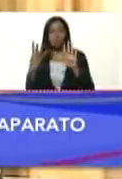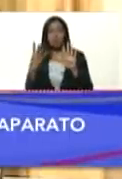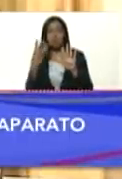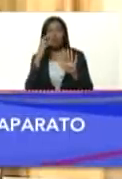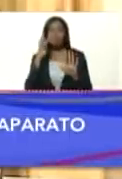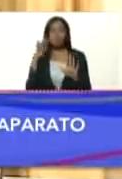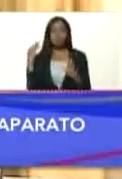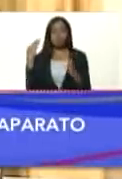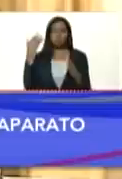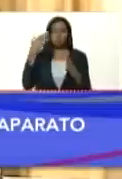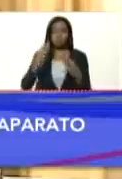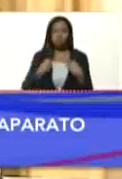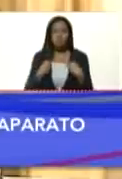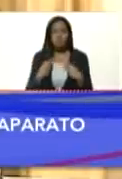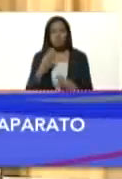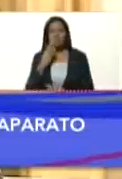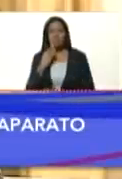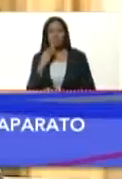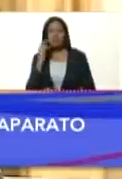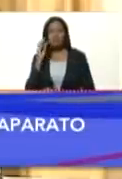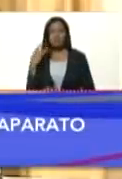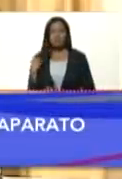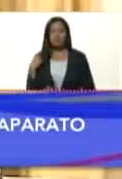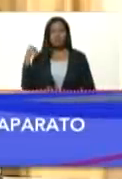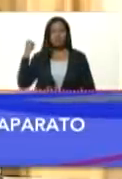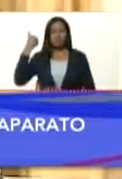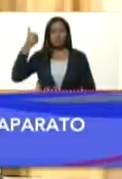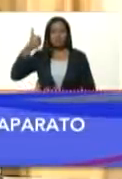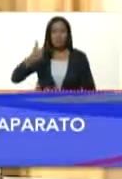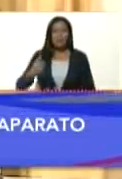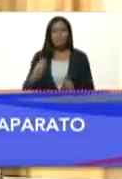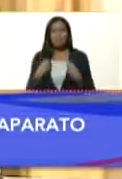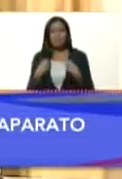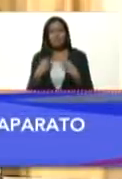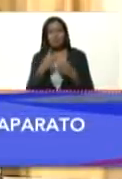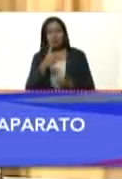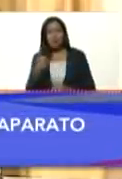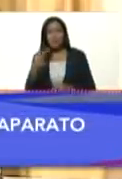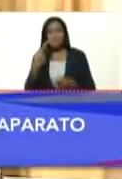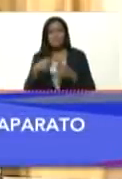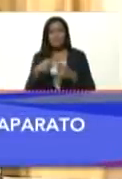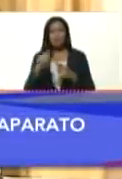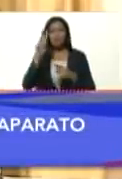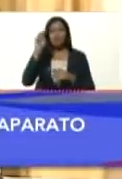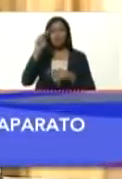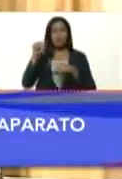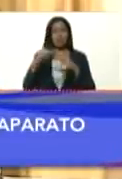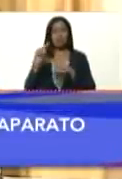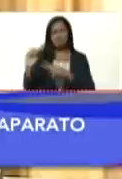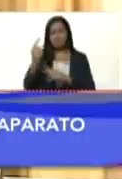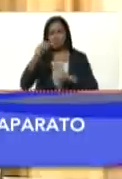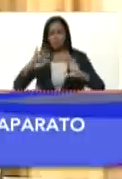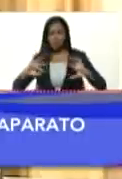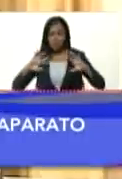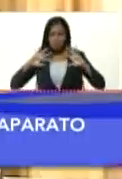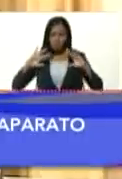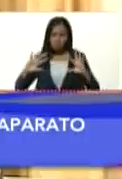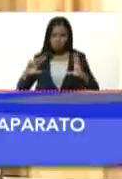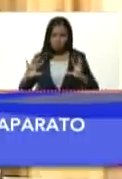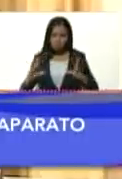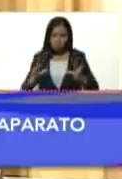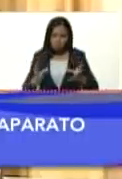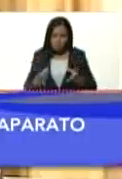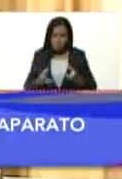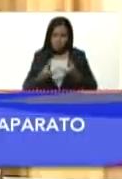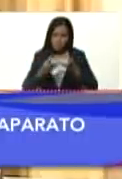ver todo lo que hemos visto, vivido. Pero nunca una pandemia de esta característica,